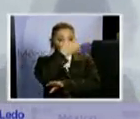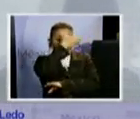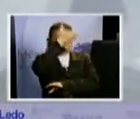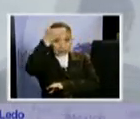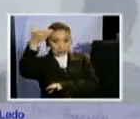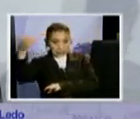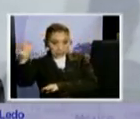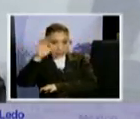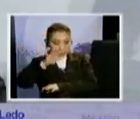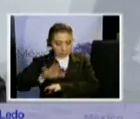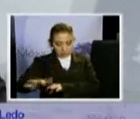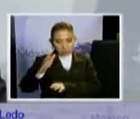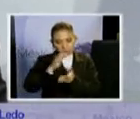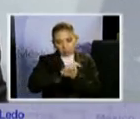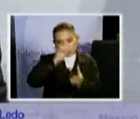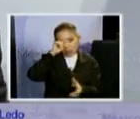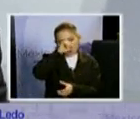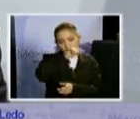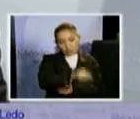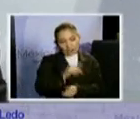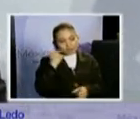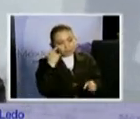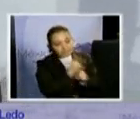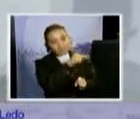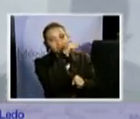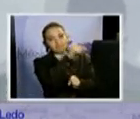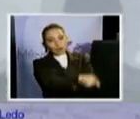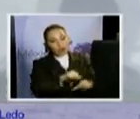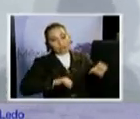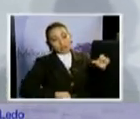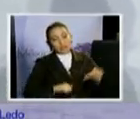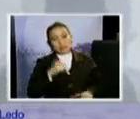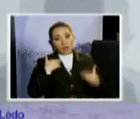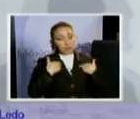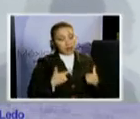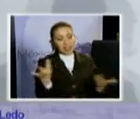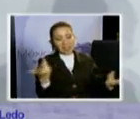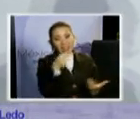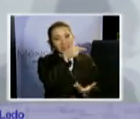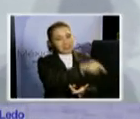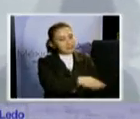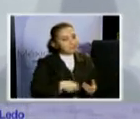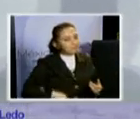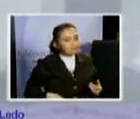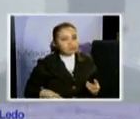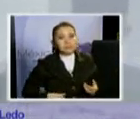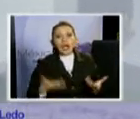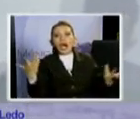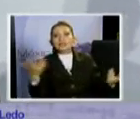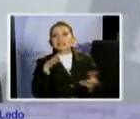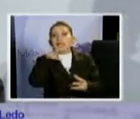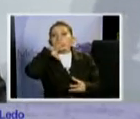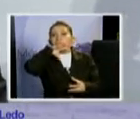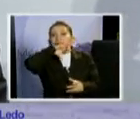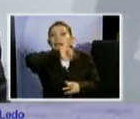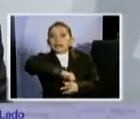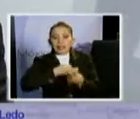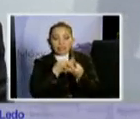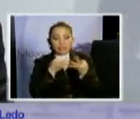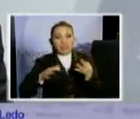ambiente, que son en gran parte atribuibles a la intensidad de las actividades humanas, han generado el calentamiento de la